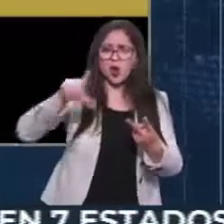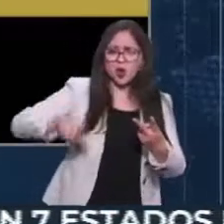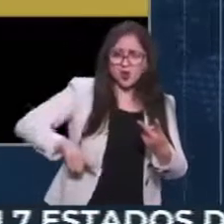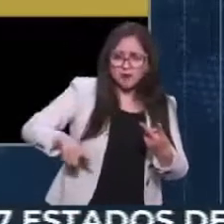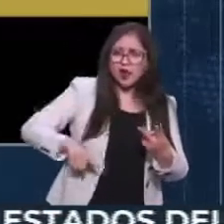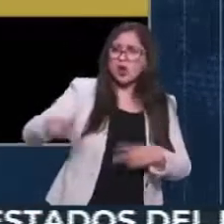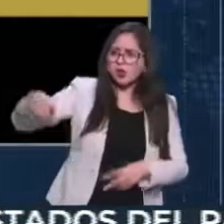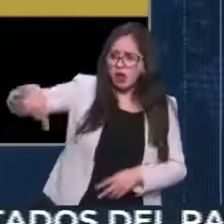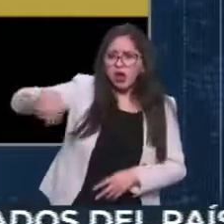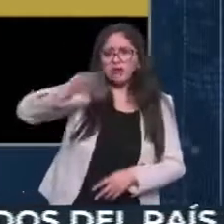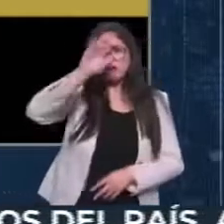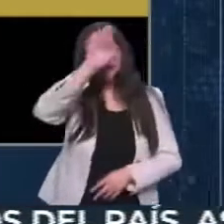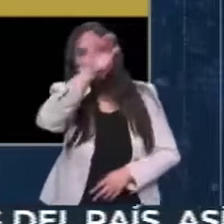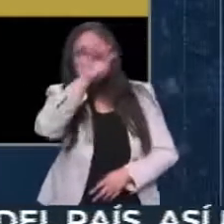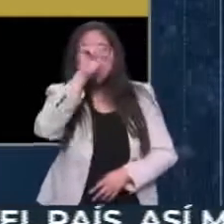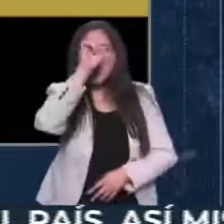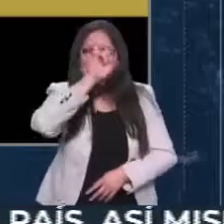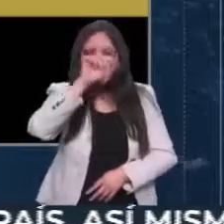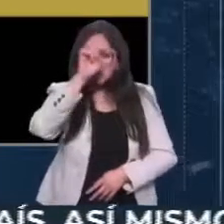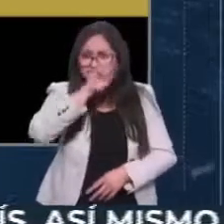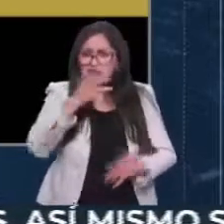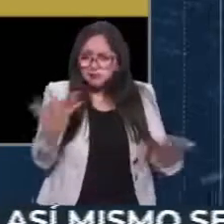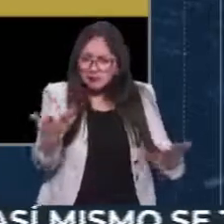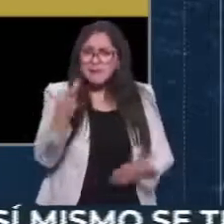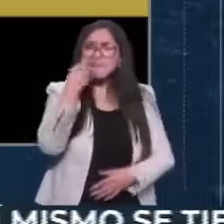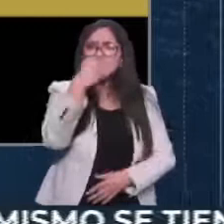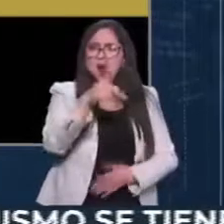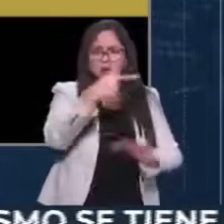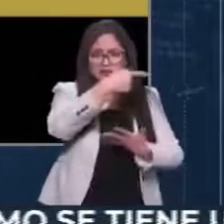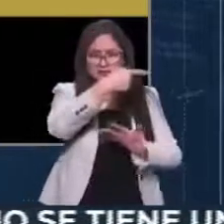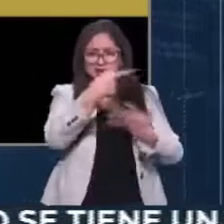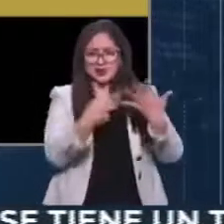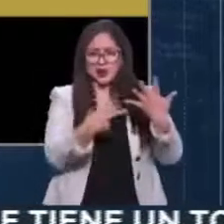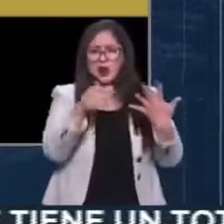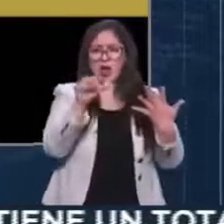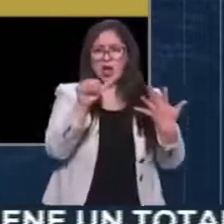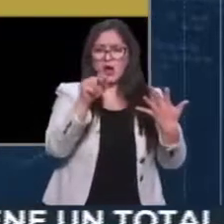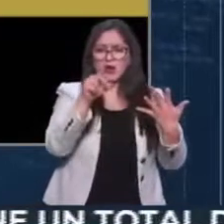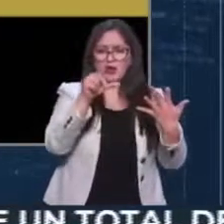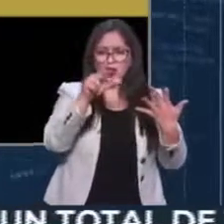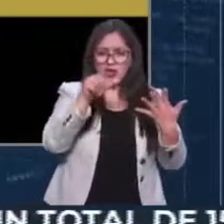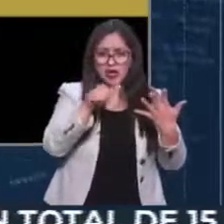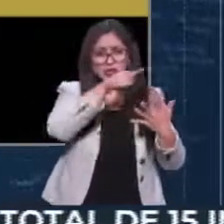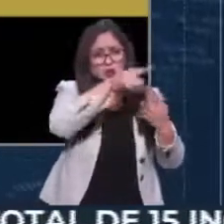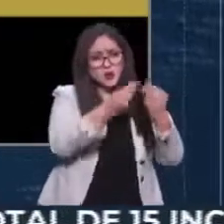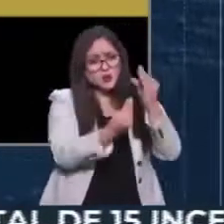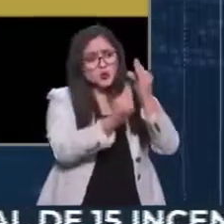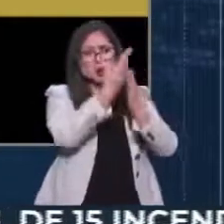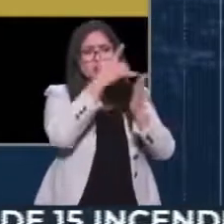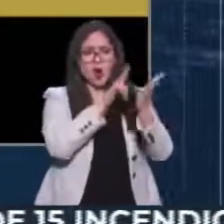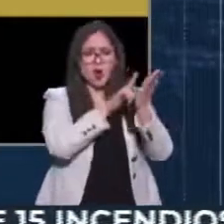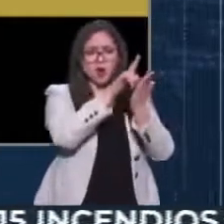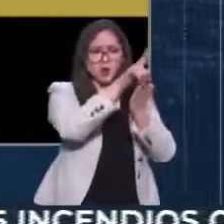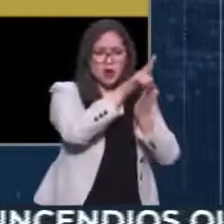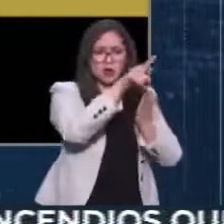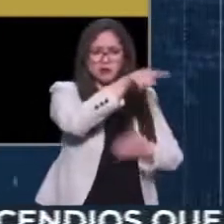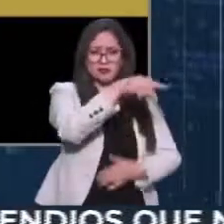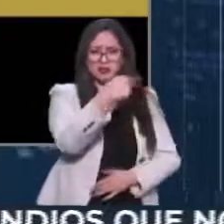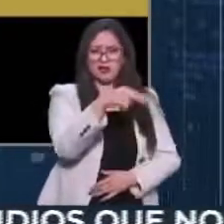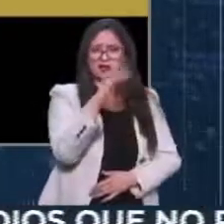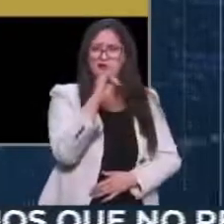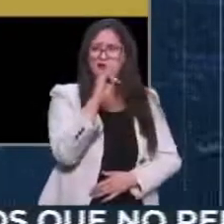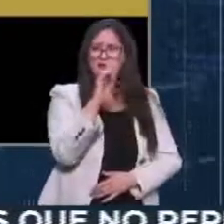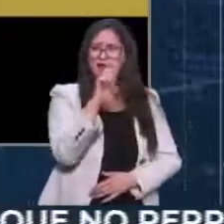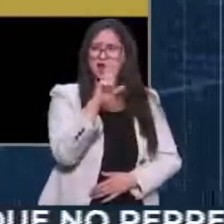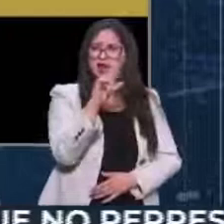temas vinculantes. Y de 5 auditorías, por ejemplo, que realizaron al nuevo aeropuerto Felipe Ángeles, creo que se llama, 4